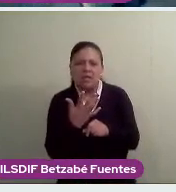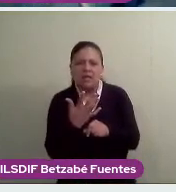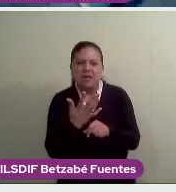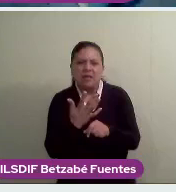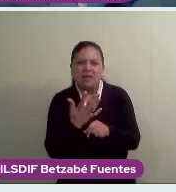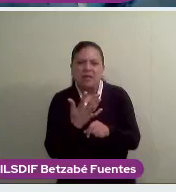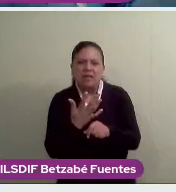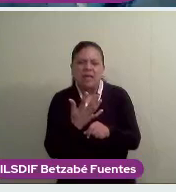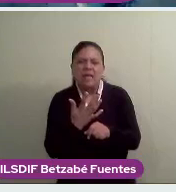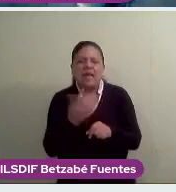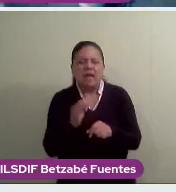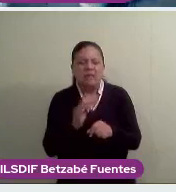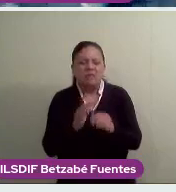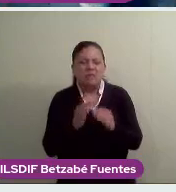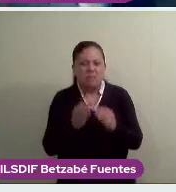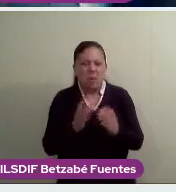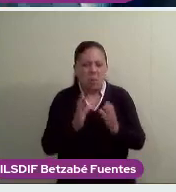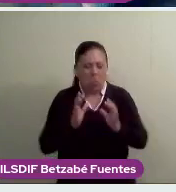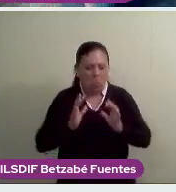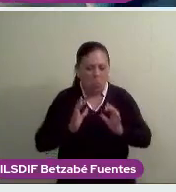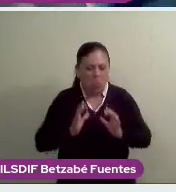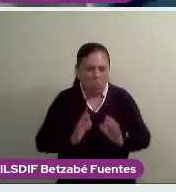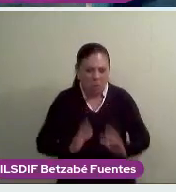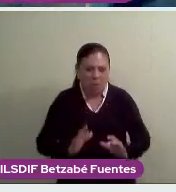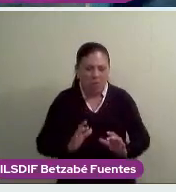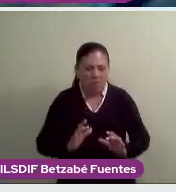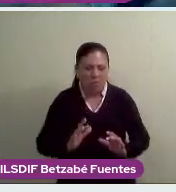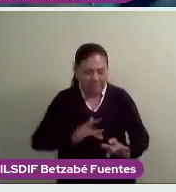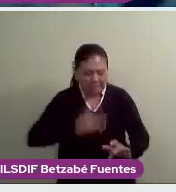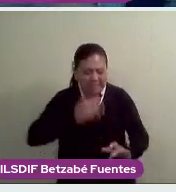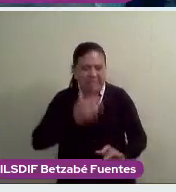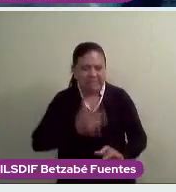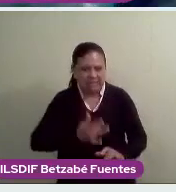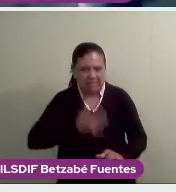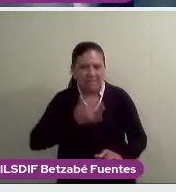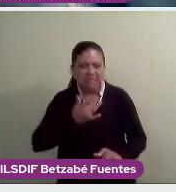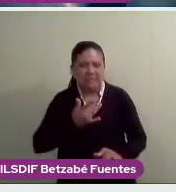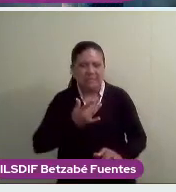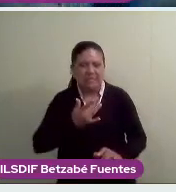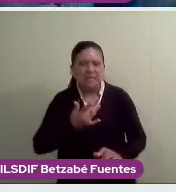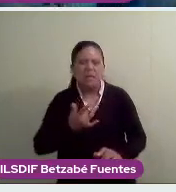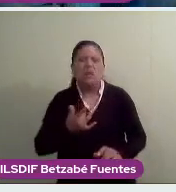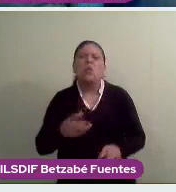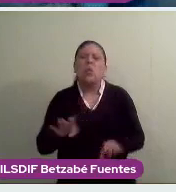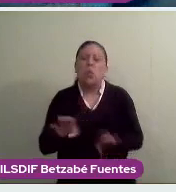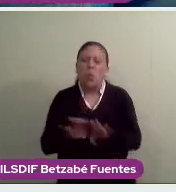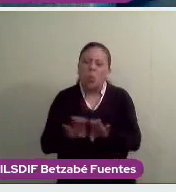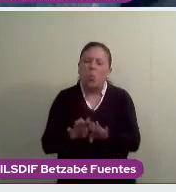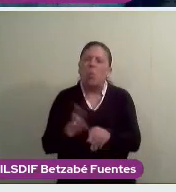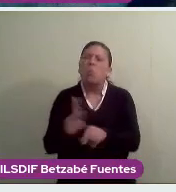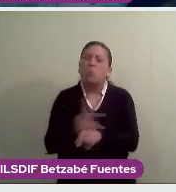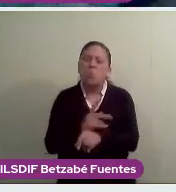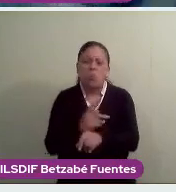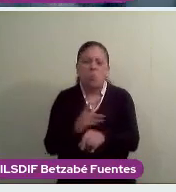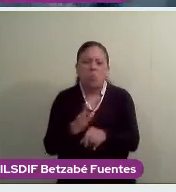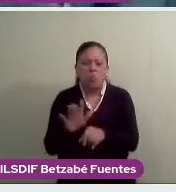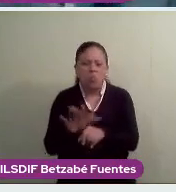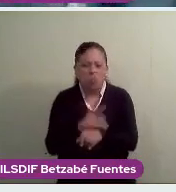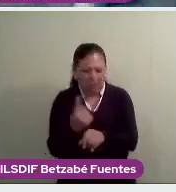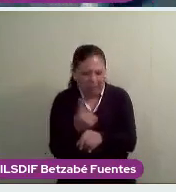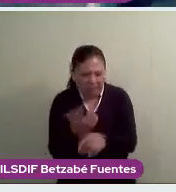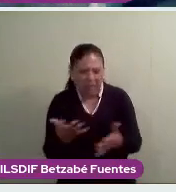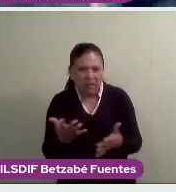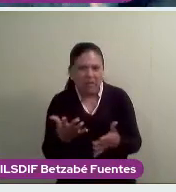estos síntomas, esta etiología, desde dónde viene, por qué se puede presentar. Lo vimos un poquito al principio, que puede ser la parte